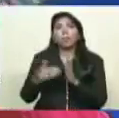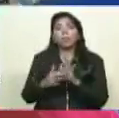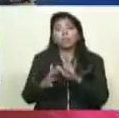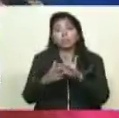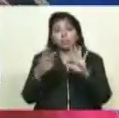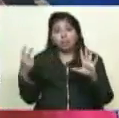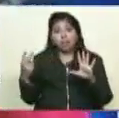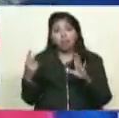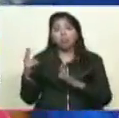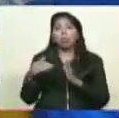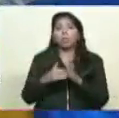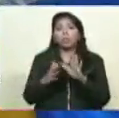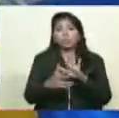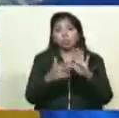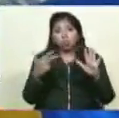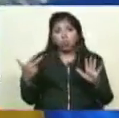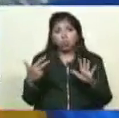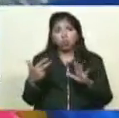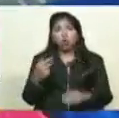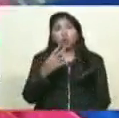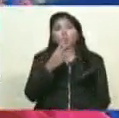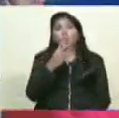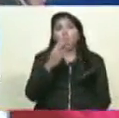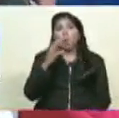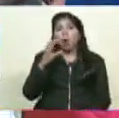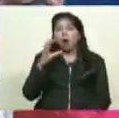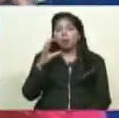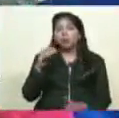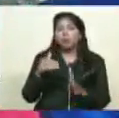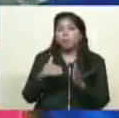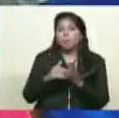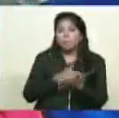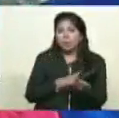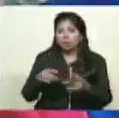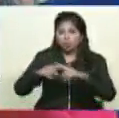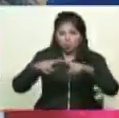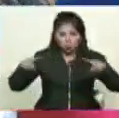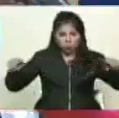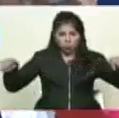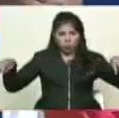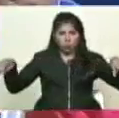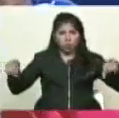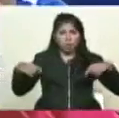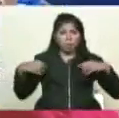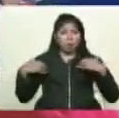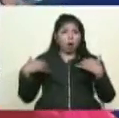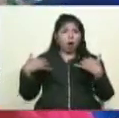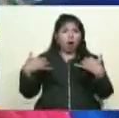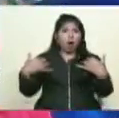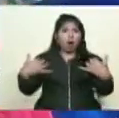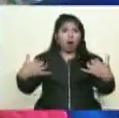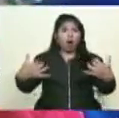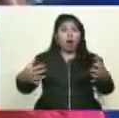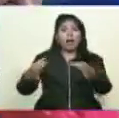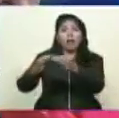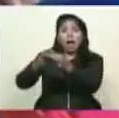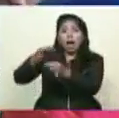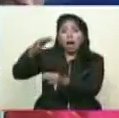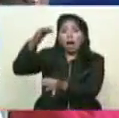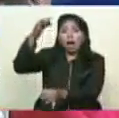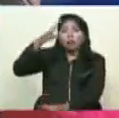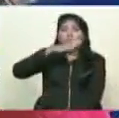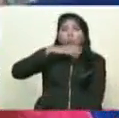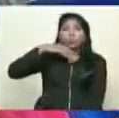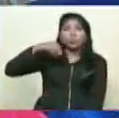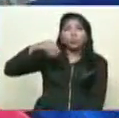hablando de 4.200.000 toneladas de caña que tenemos en campo a nivel nacional. Eso nos va a generar a nosotros, presidente, en azúcar crudo